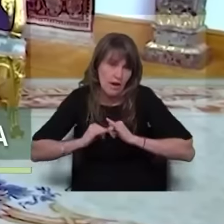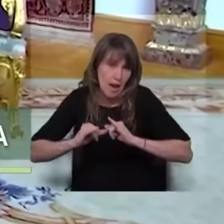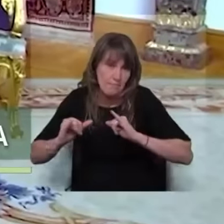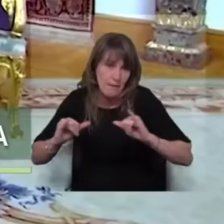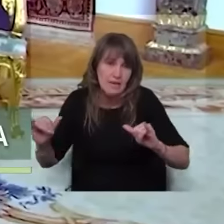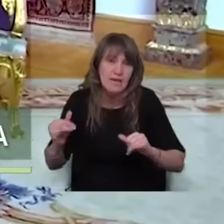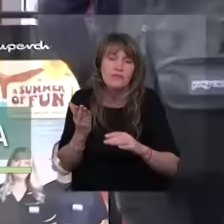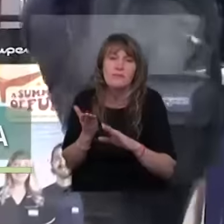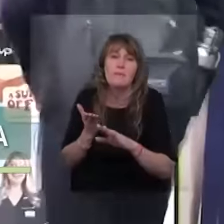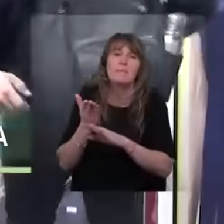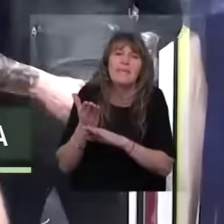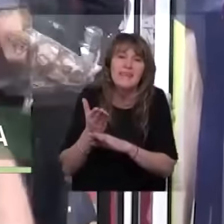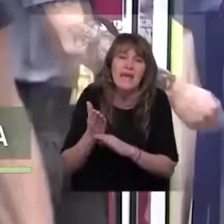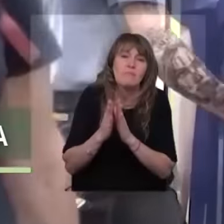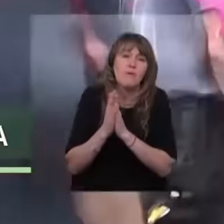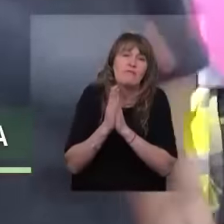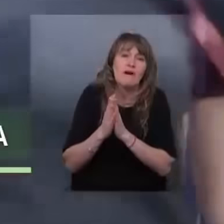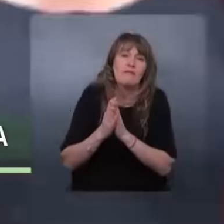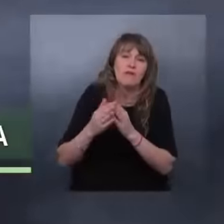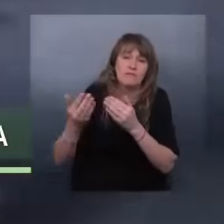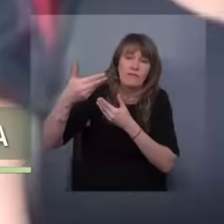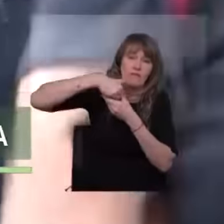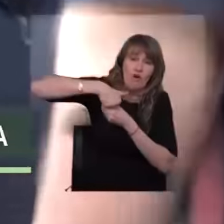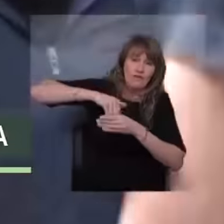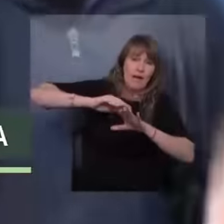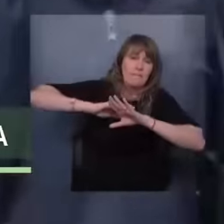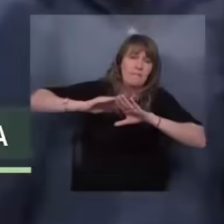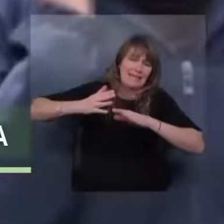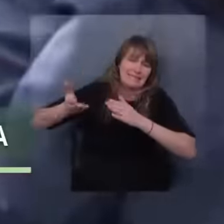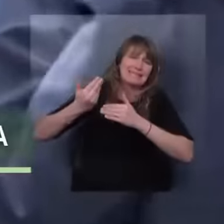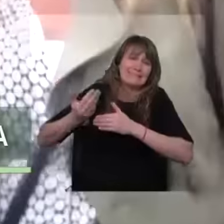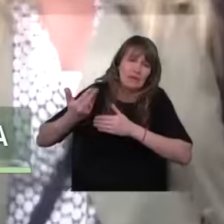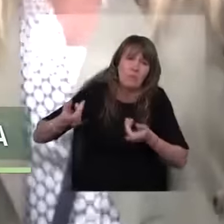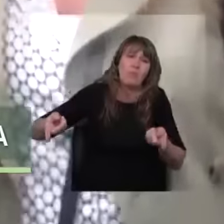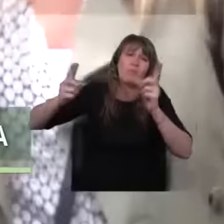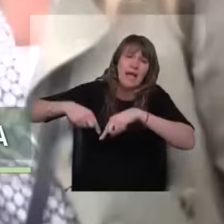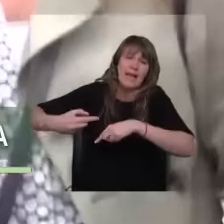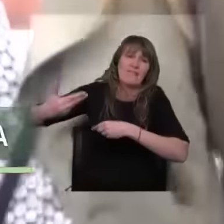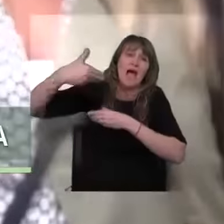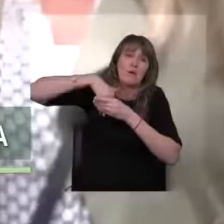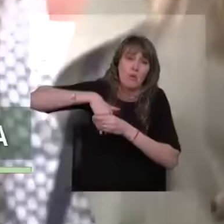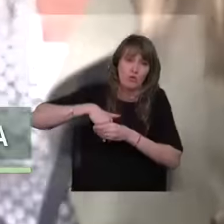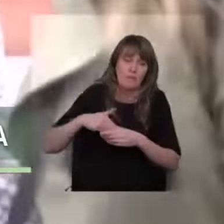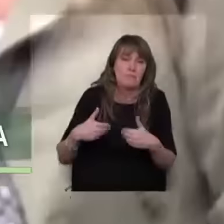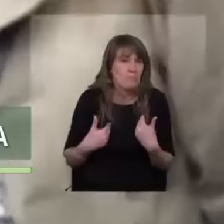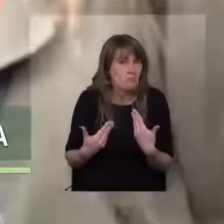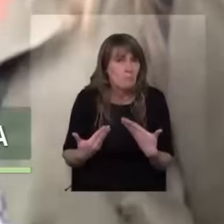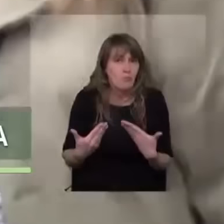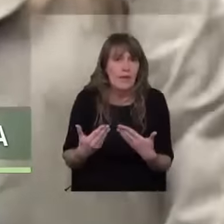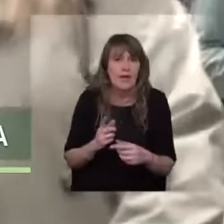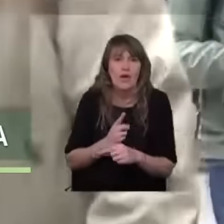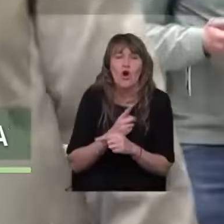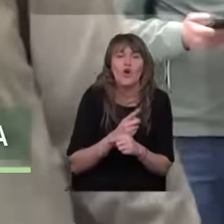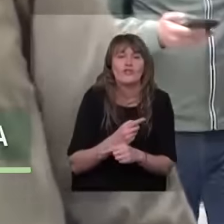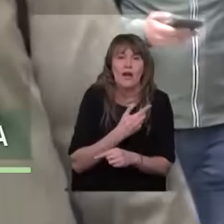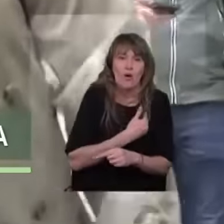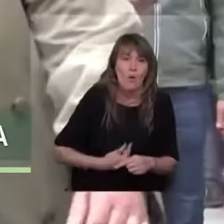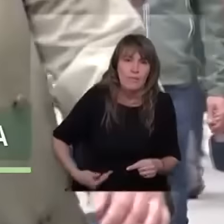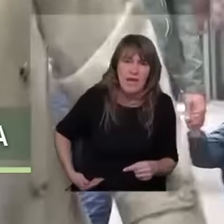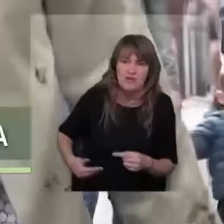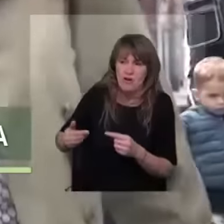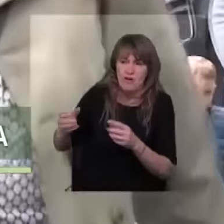votantes que habían abandonado su partido a regresar diciendo que tenían el poder de impedir Un gobierno laborista Sin